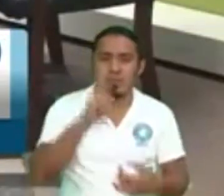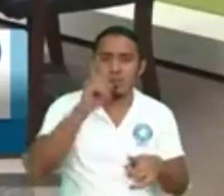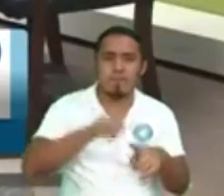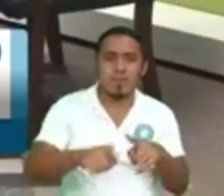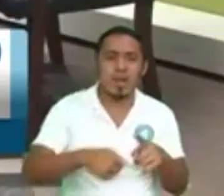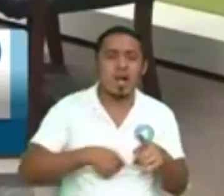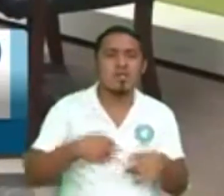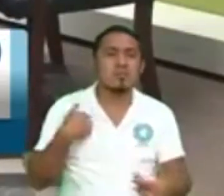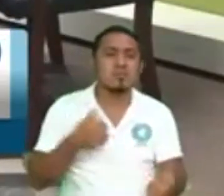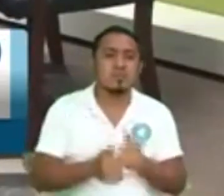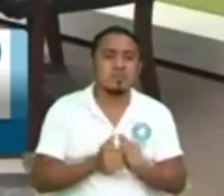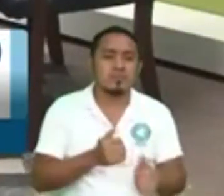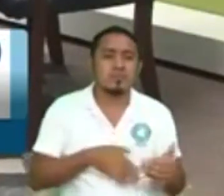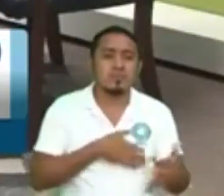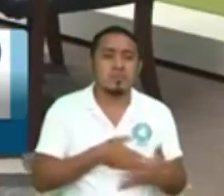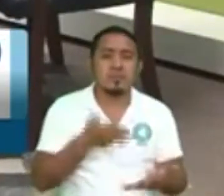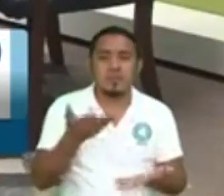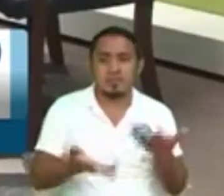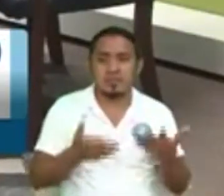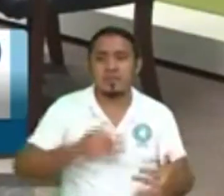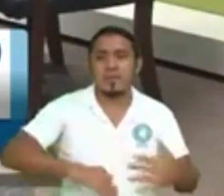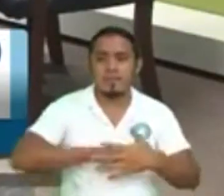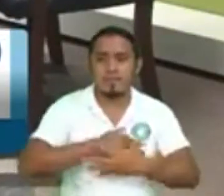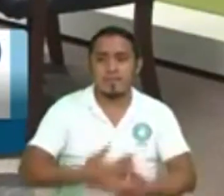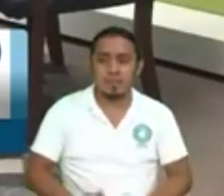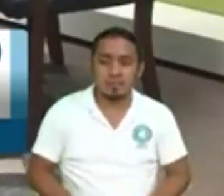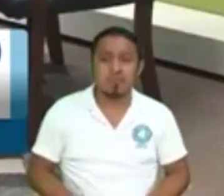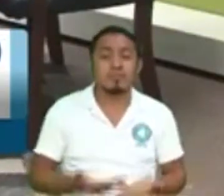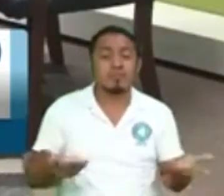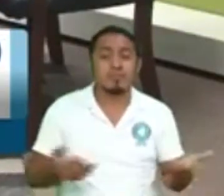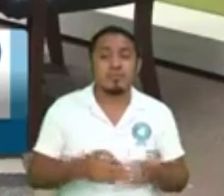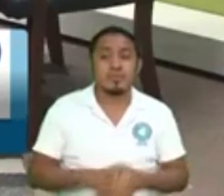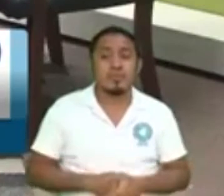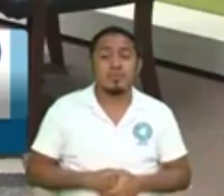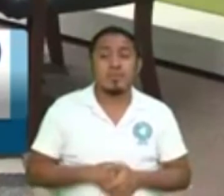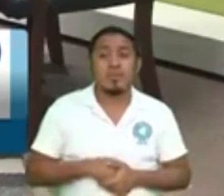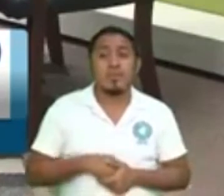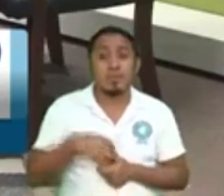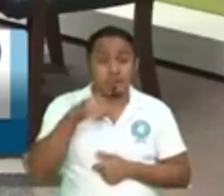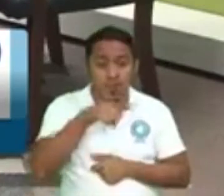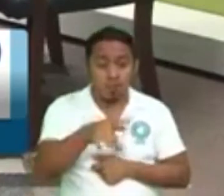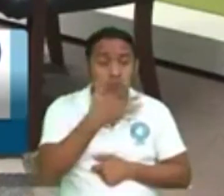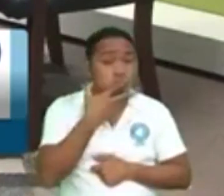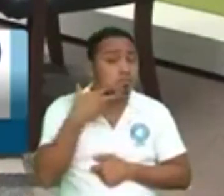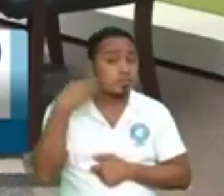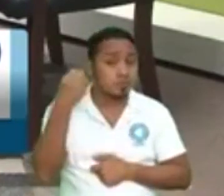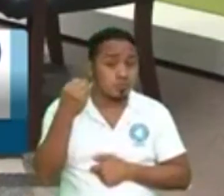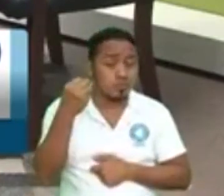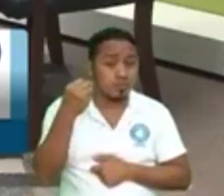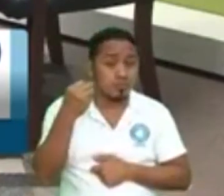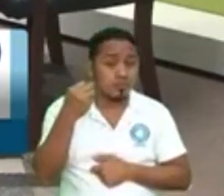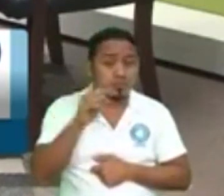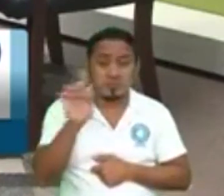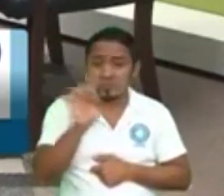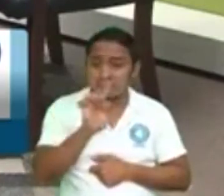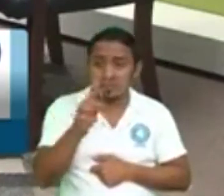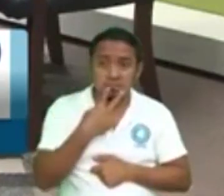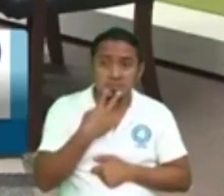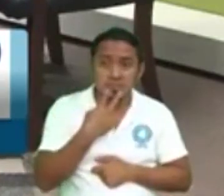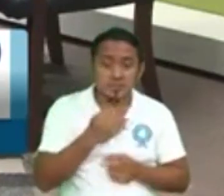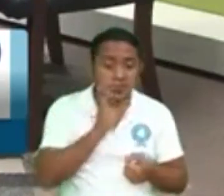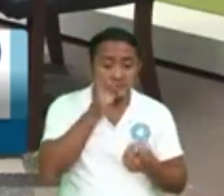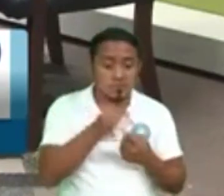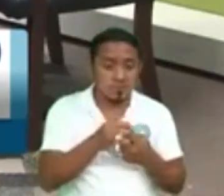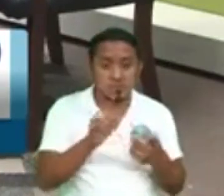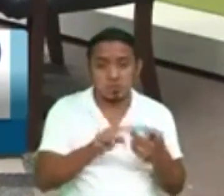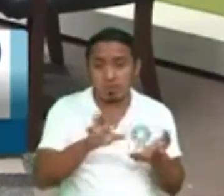tengo un trastorno, pero sí, puede ser que te embarazada. Eso es normal en mí, así. Entonces, lo recomendable es que si sos joven y no usas un método anticonceptivo